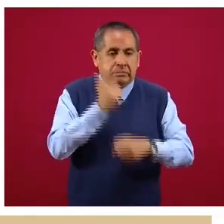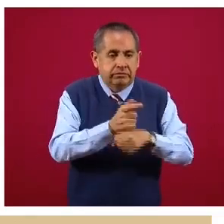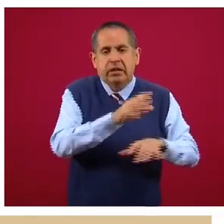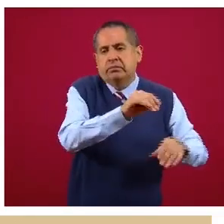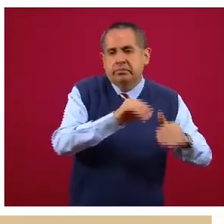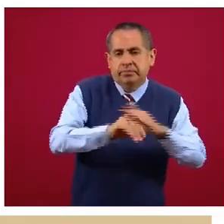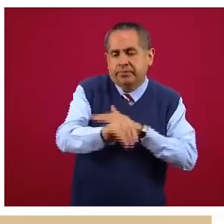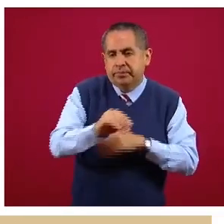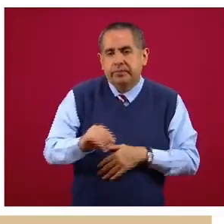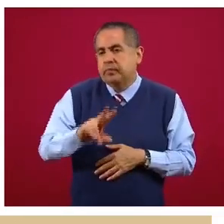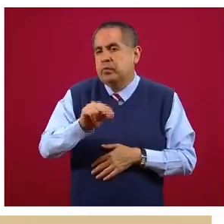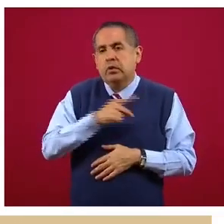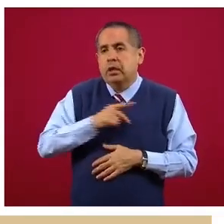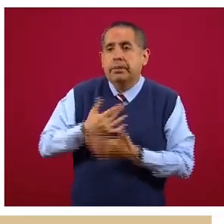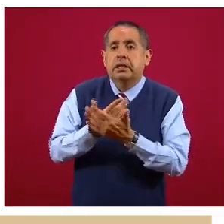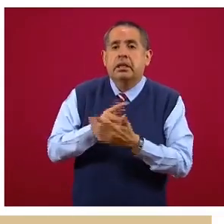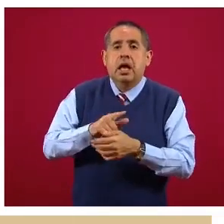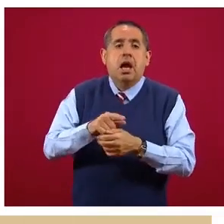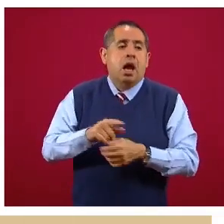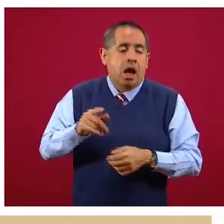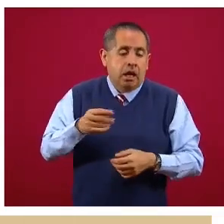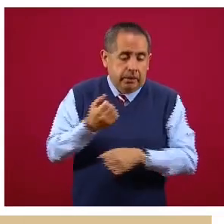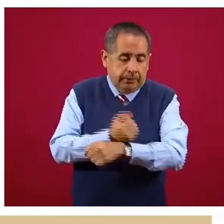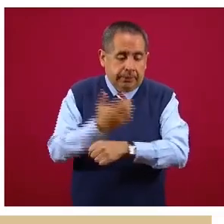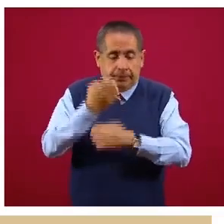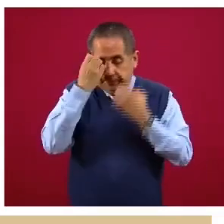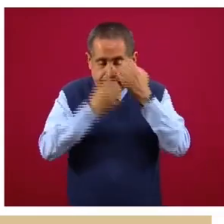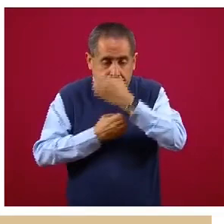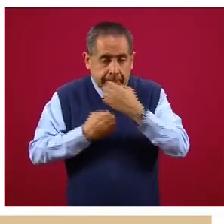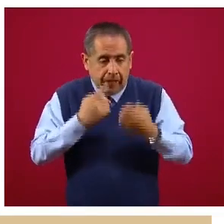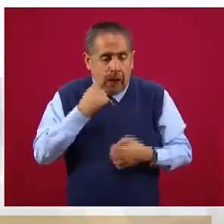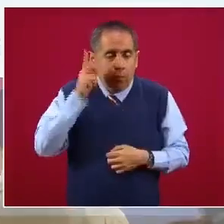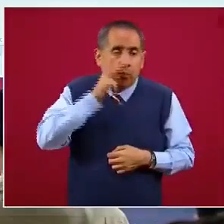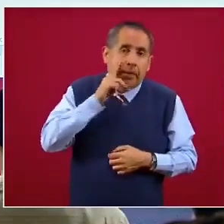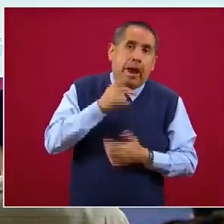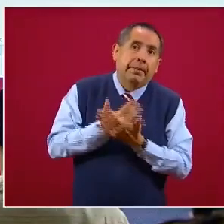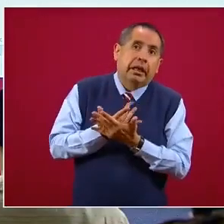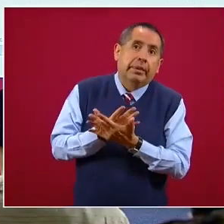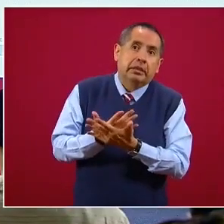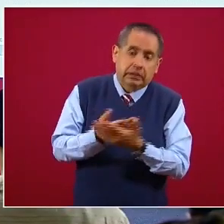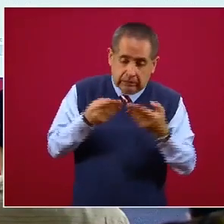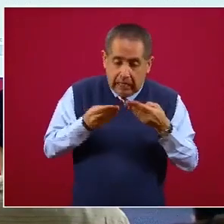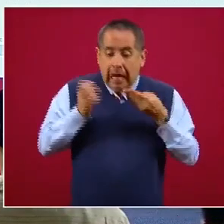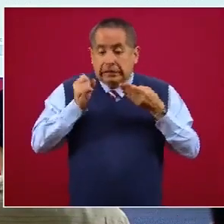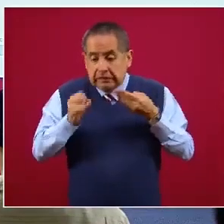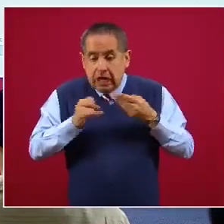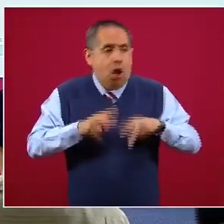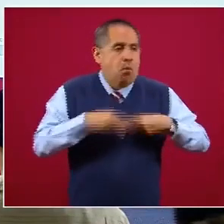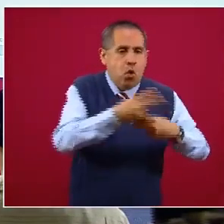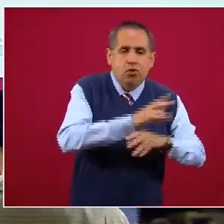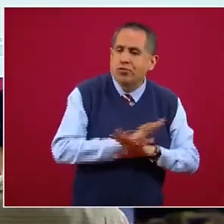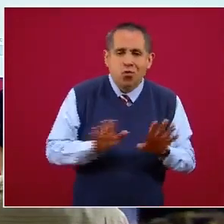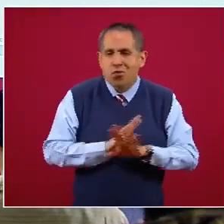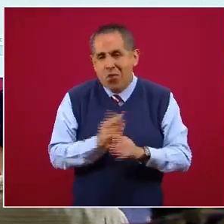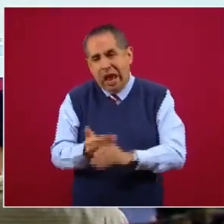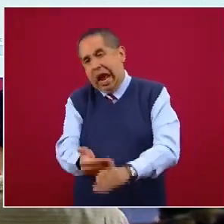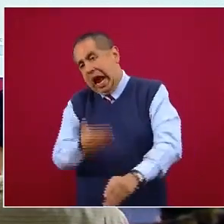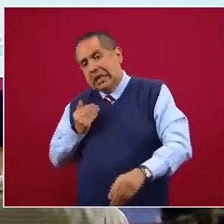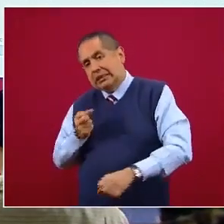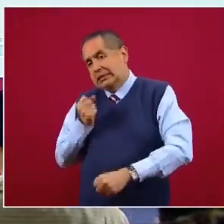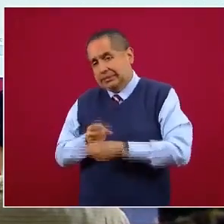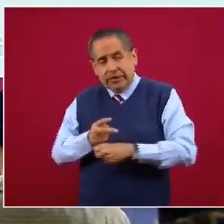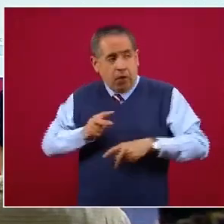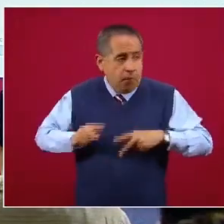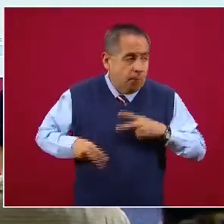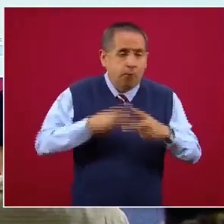hay que esperar al resultado de la prueba para actuar en lograr el aislamiento de las personas de manera